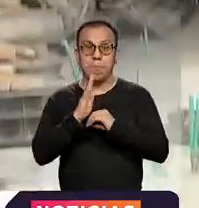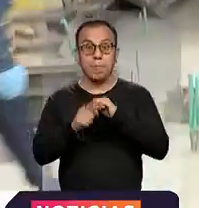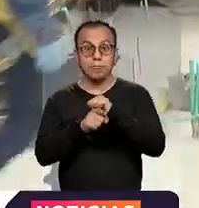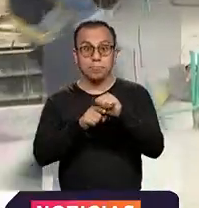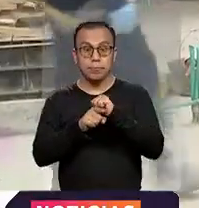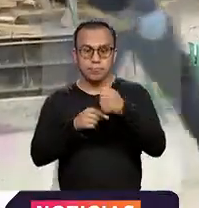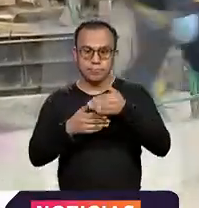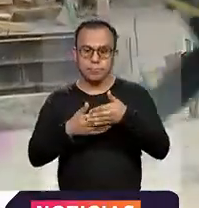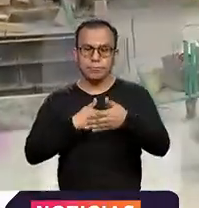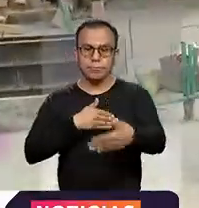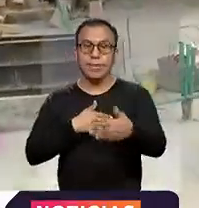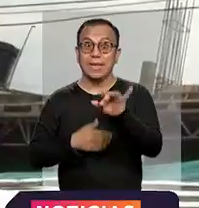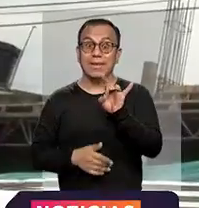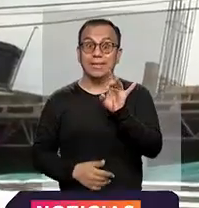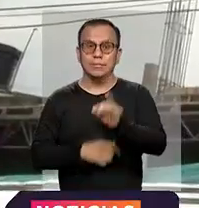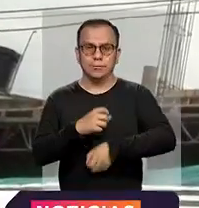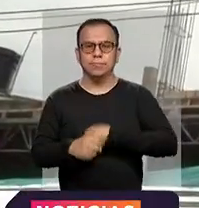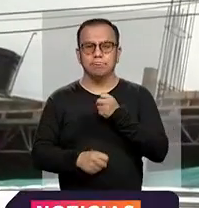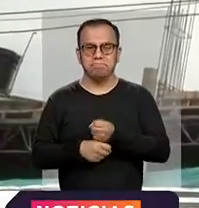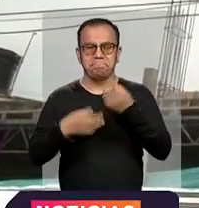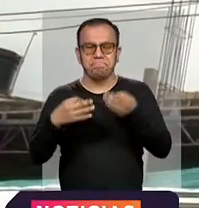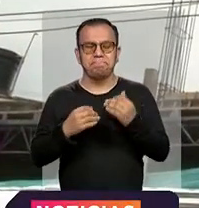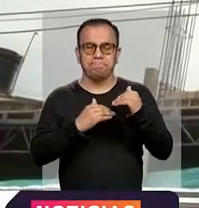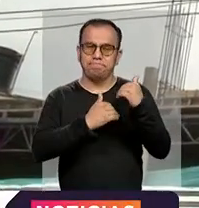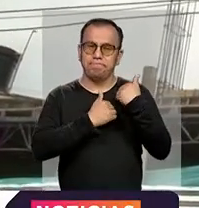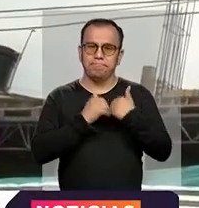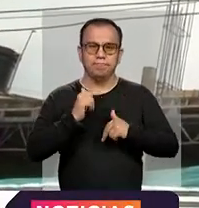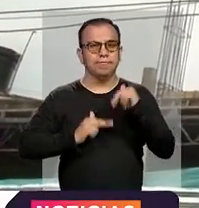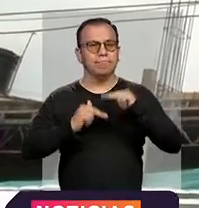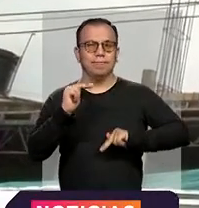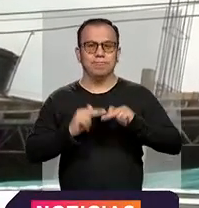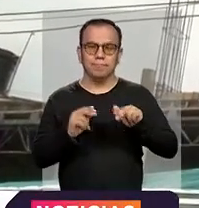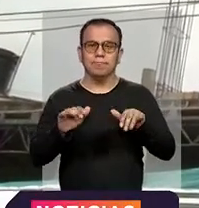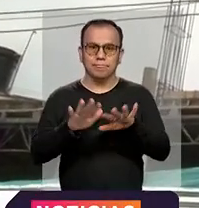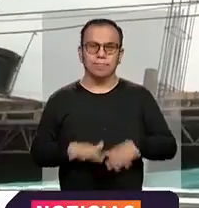próximos 15 años regirán las cargas urbanísticas a nivel del distrito.